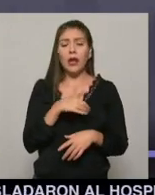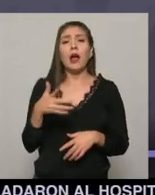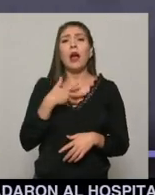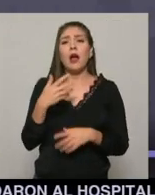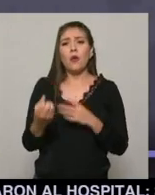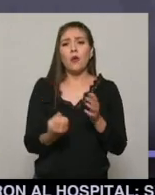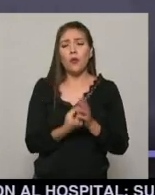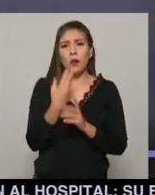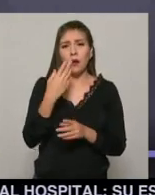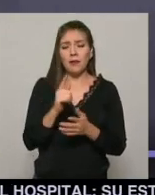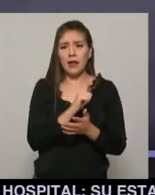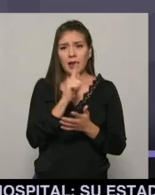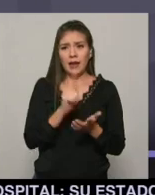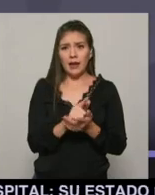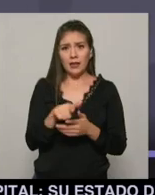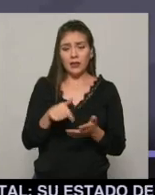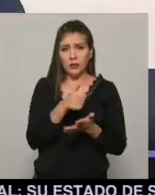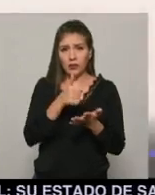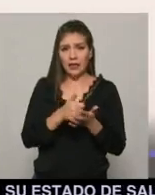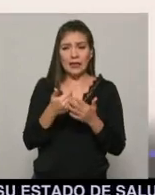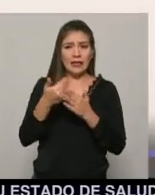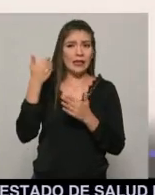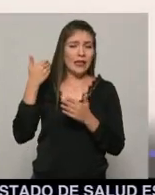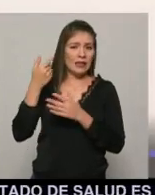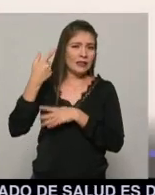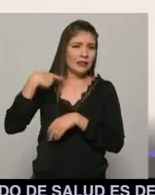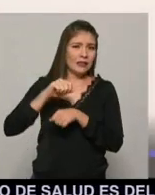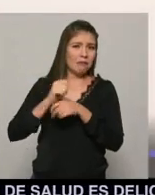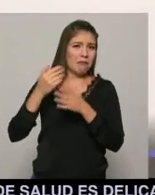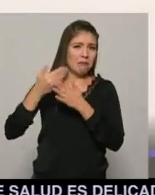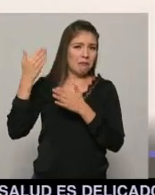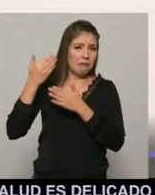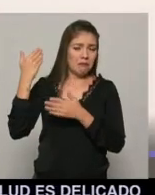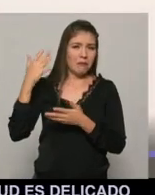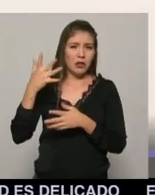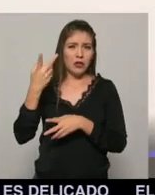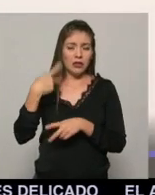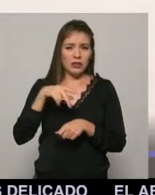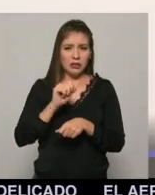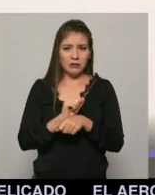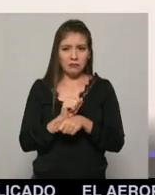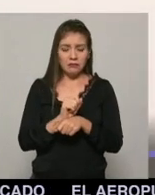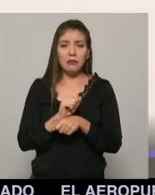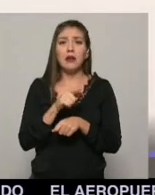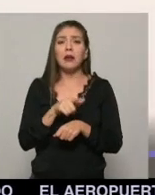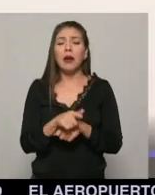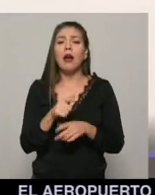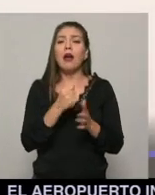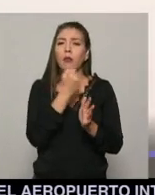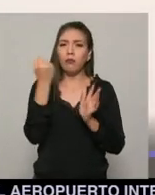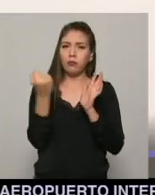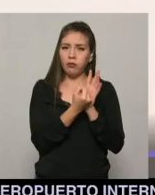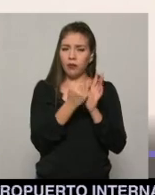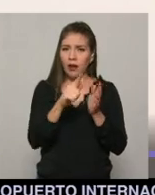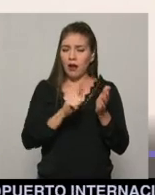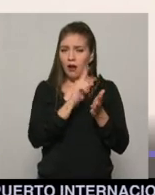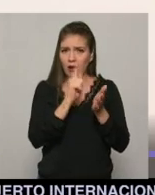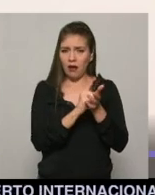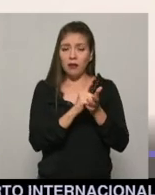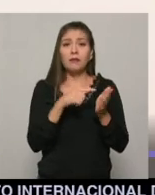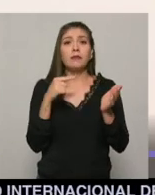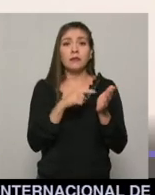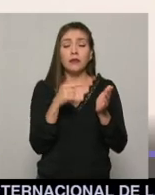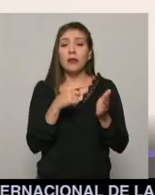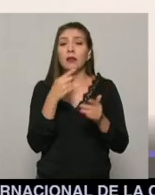Ciudad de México, fue aprobada hace un par de semanas, hace 2 semanas, escasas 2 semanas, y en esa ley de seguridad se establece,